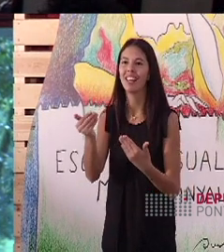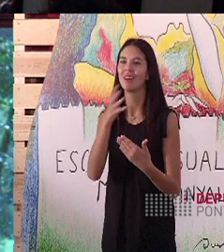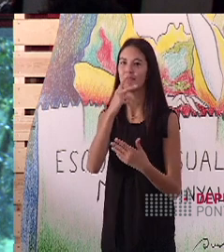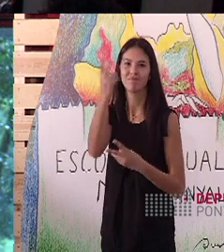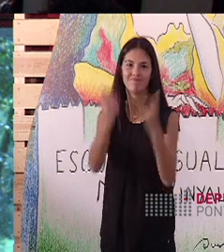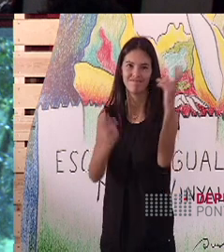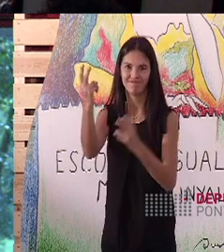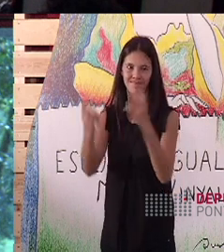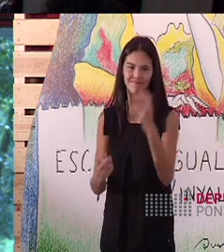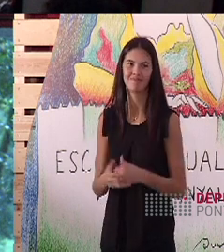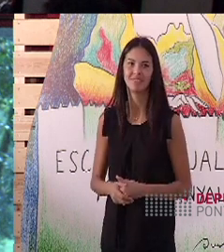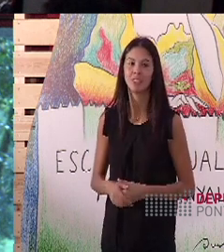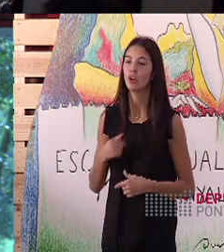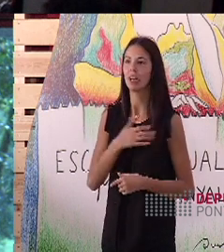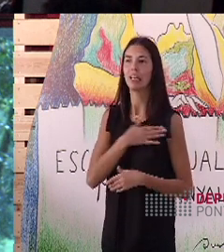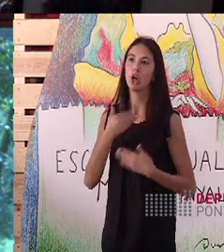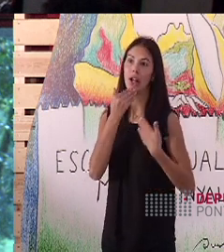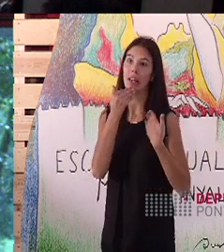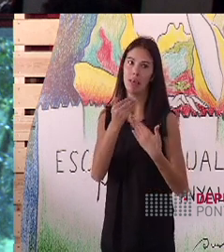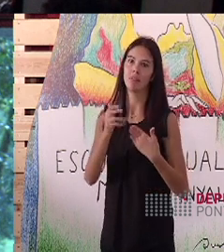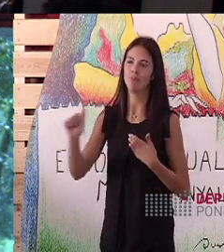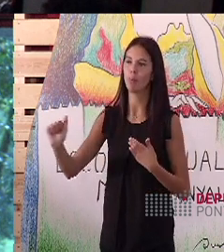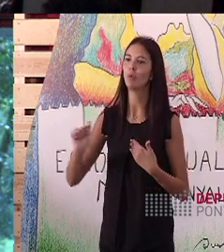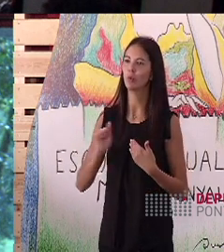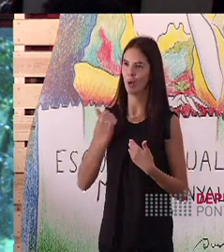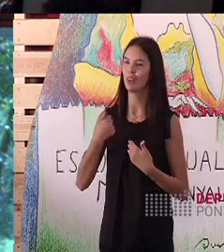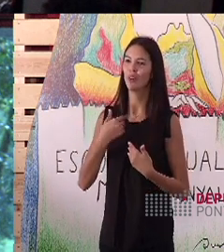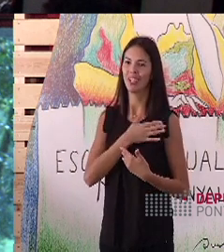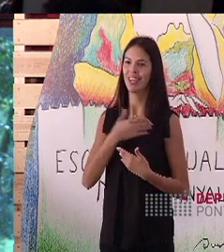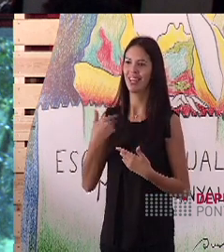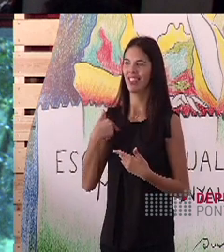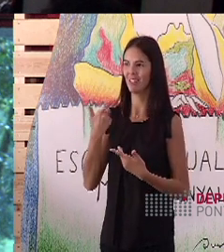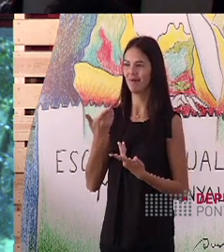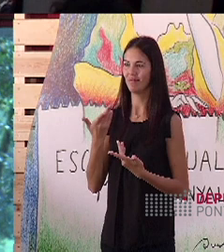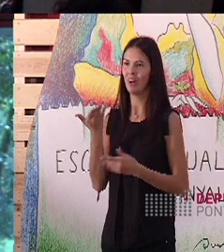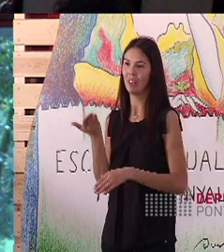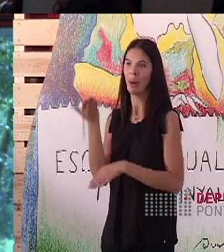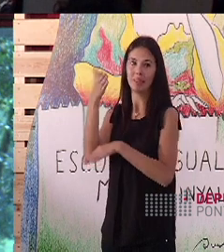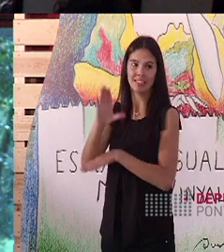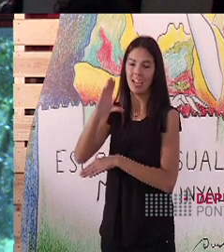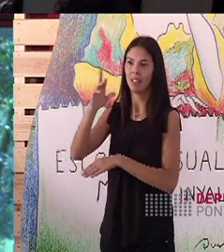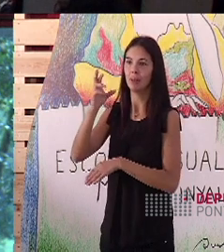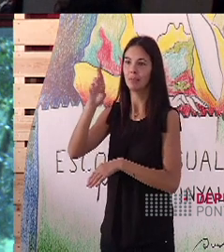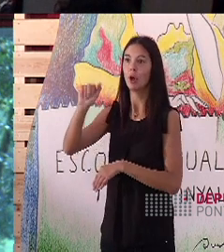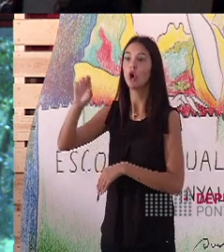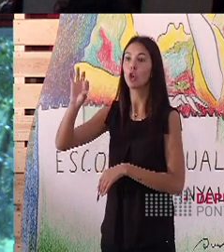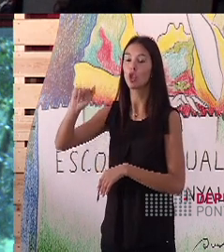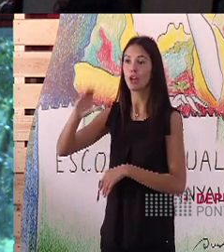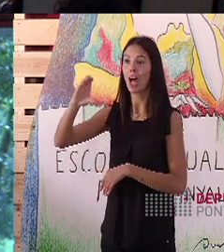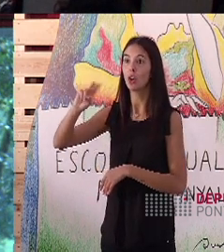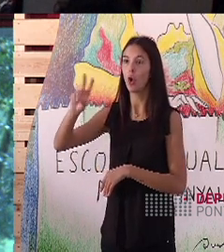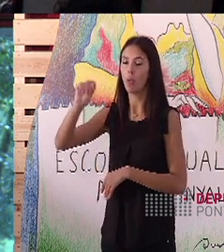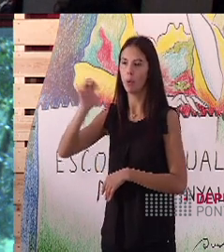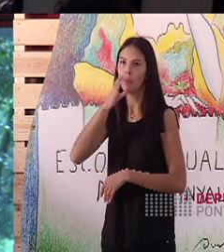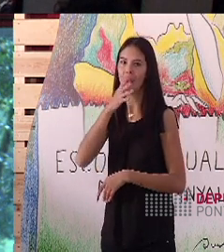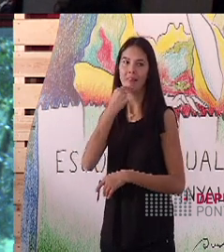por vir. Bueno, quero agradecer a parte da oportunidade de que me deixen a min presentar a Rosa Cobo, porque, bueno, como tamén dixo a